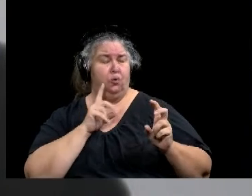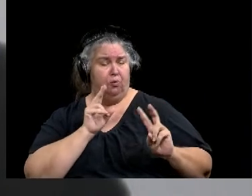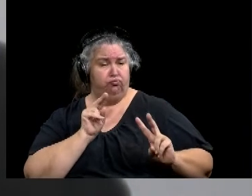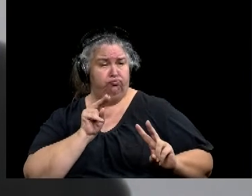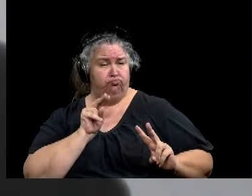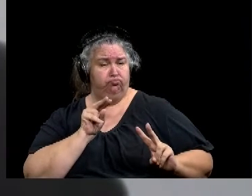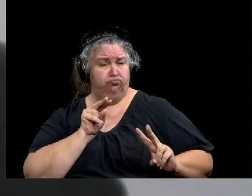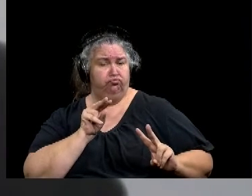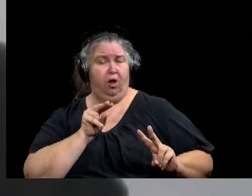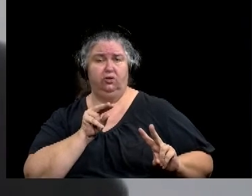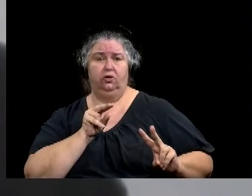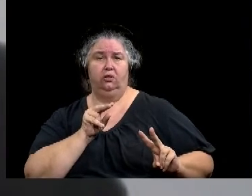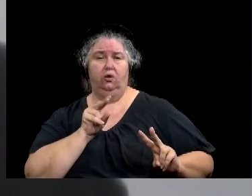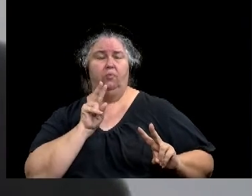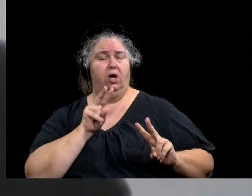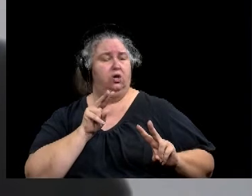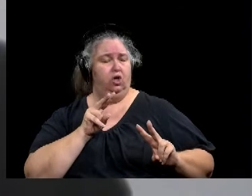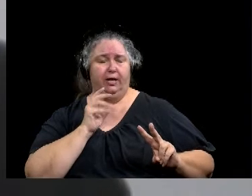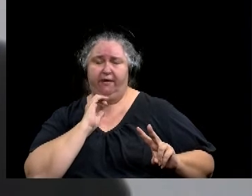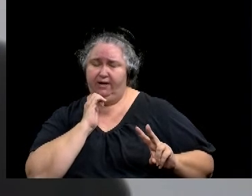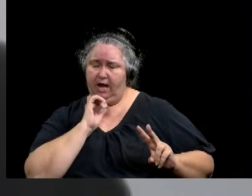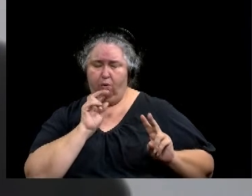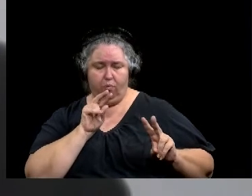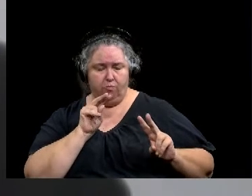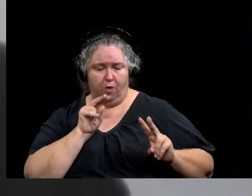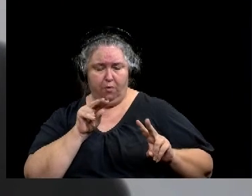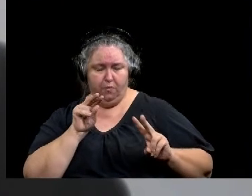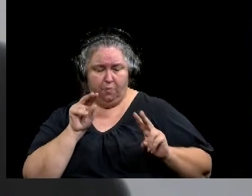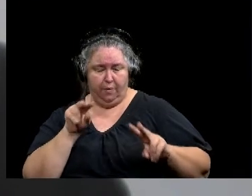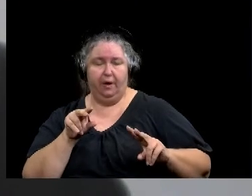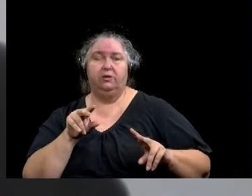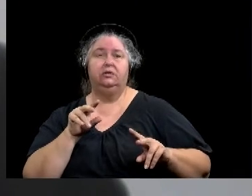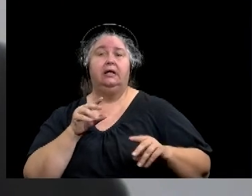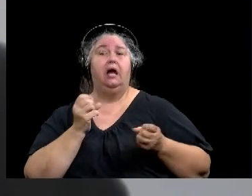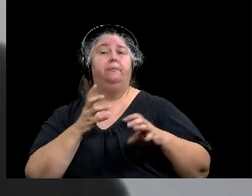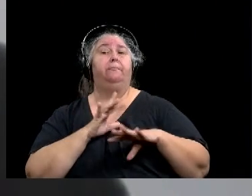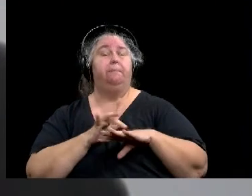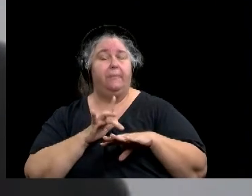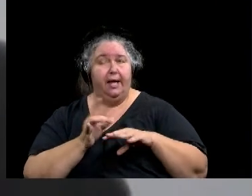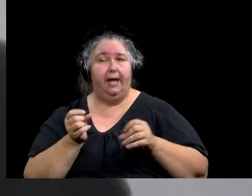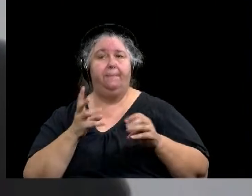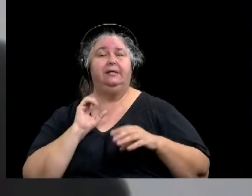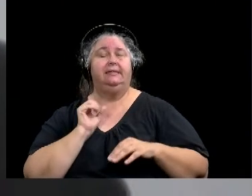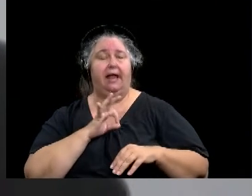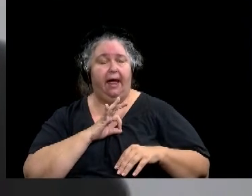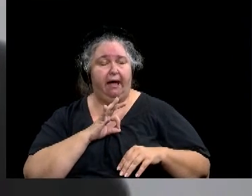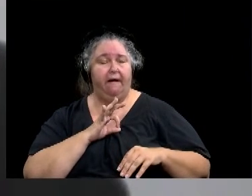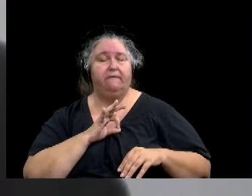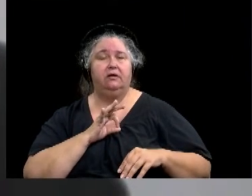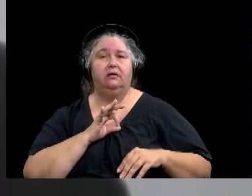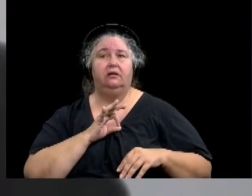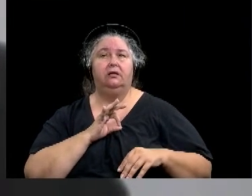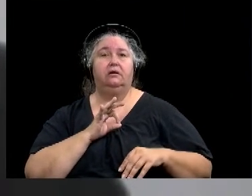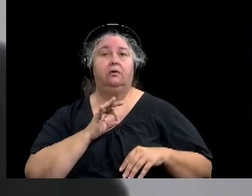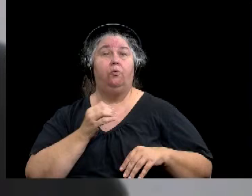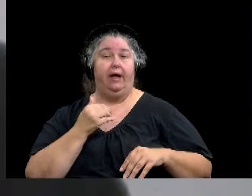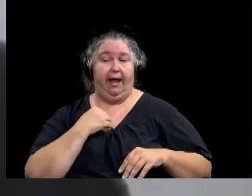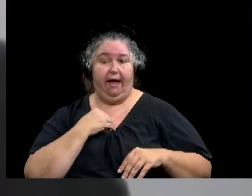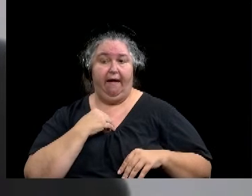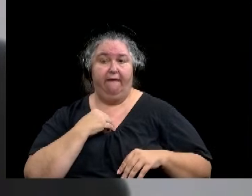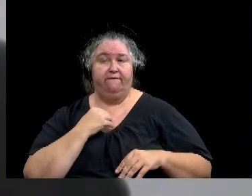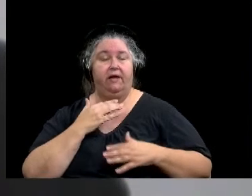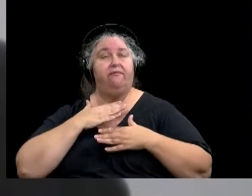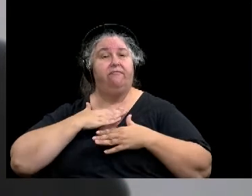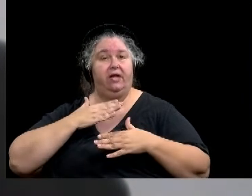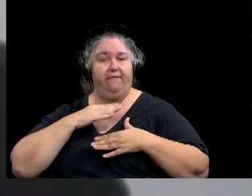y esto sí nos concierne es algo que hemos estado nos estamos preparando lugar y